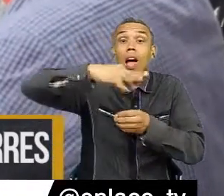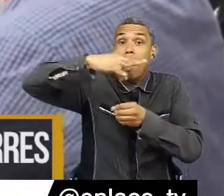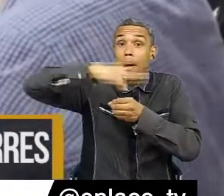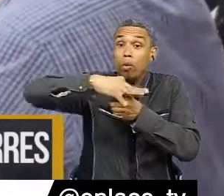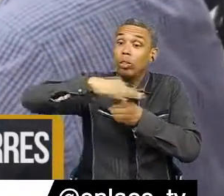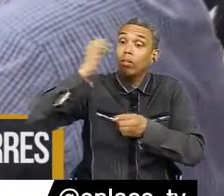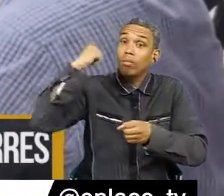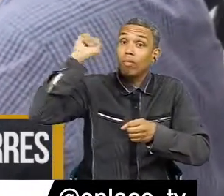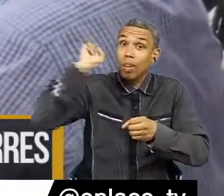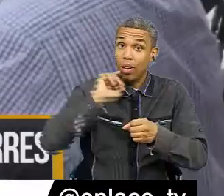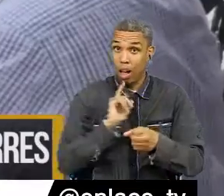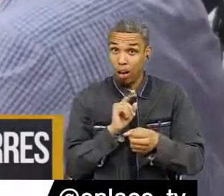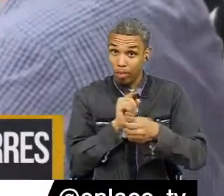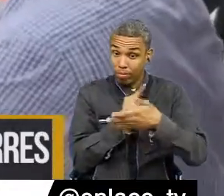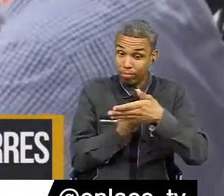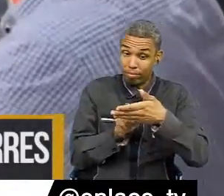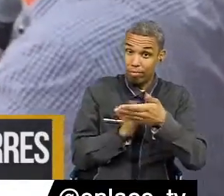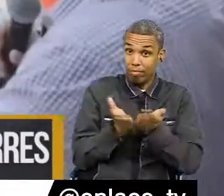¿sí? Y a mí me quedaba...